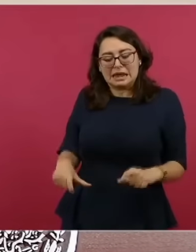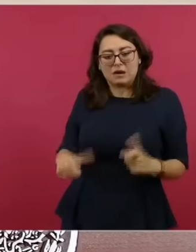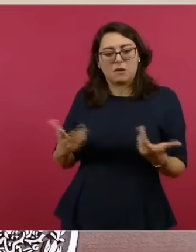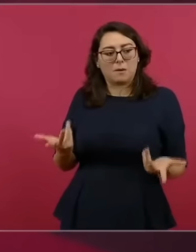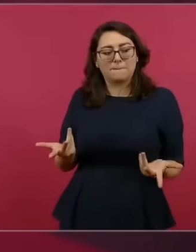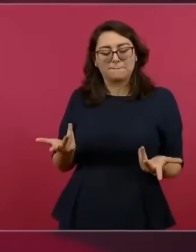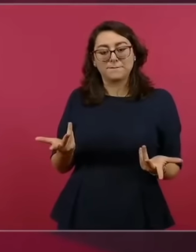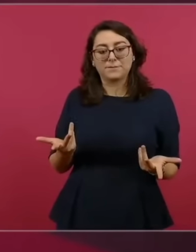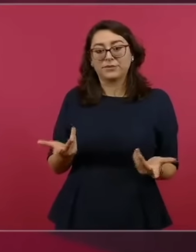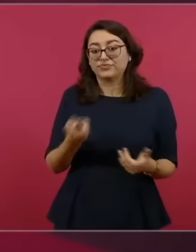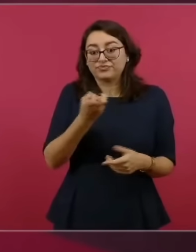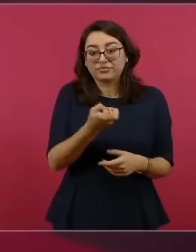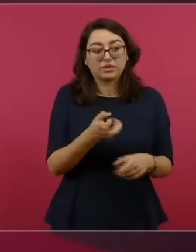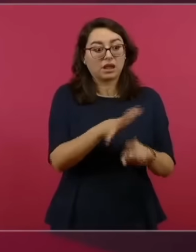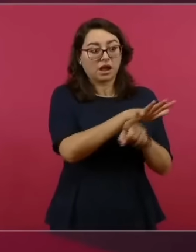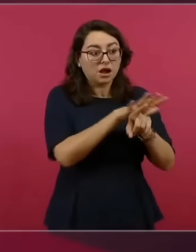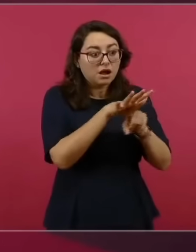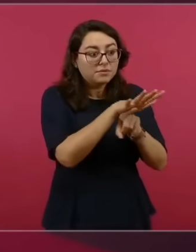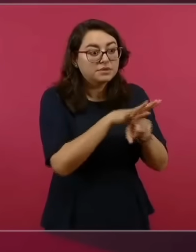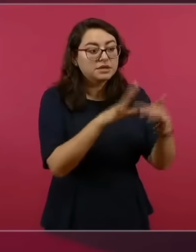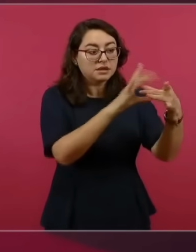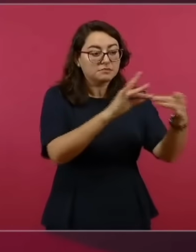es muy difícil convencerlos